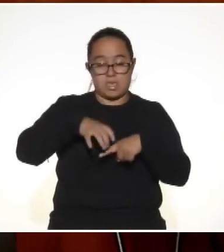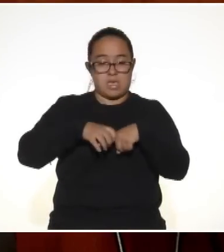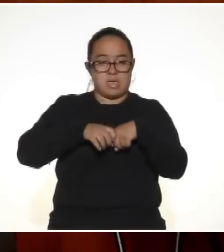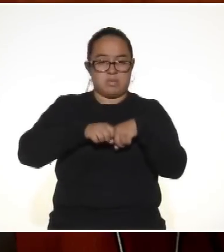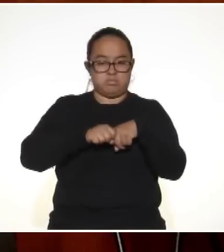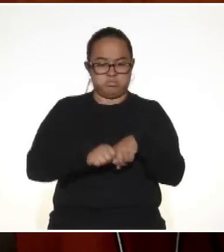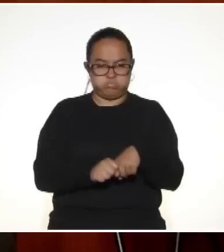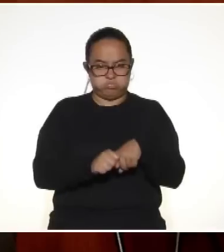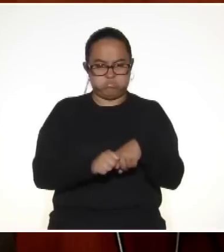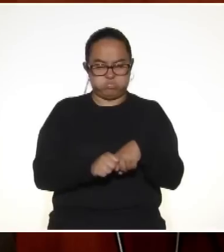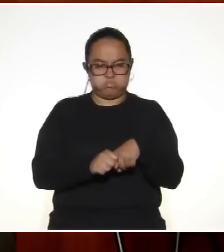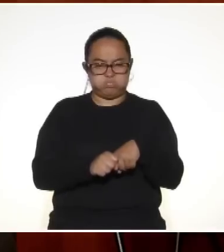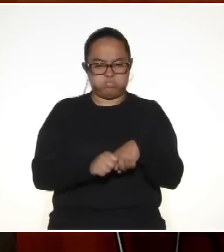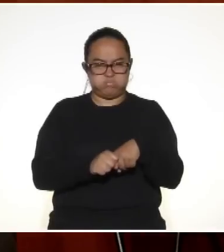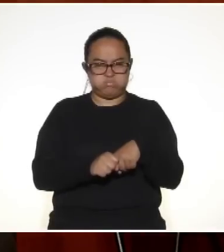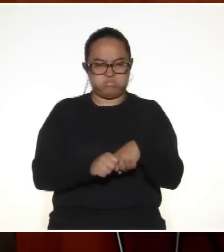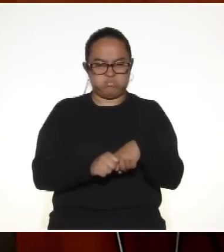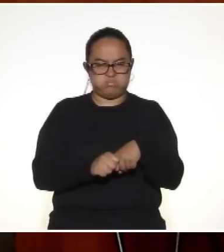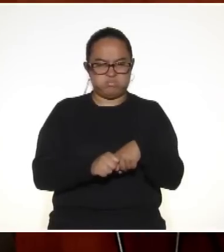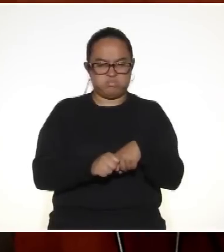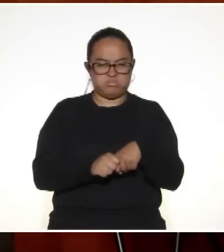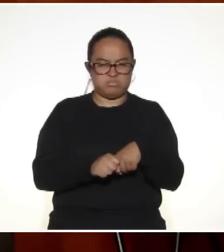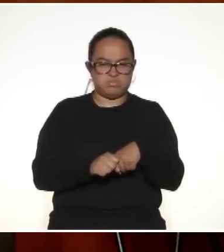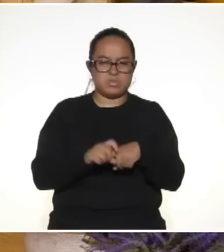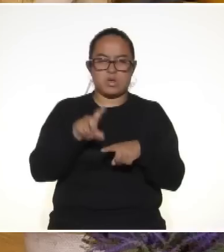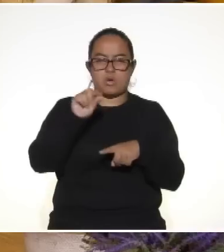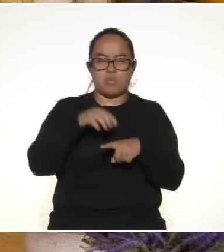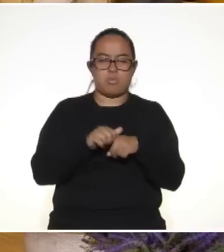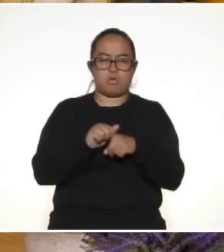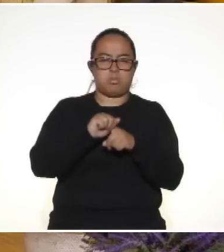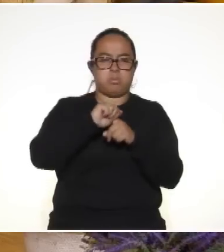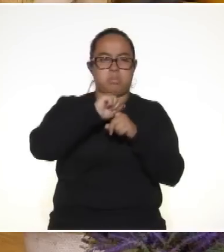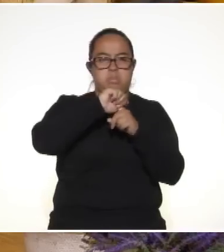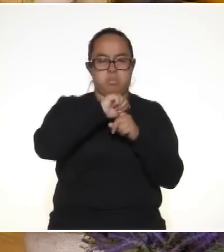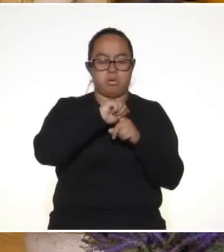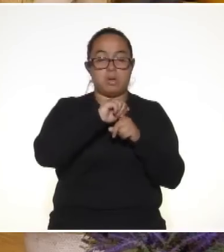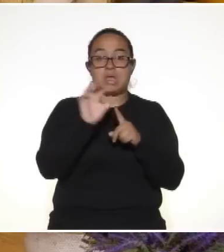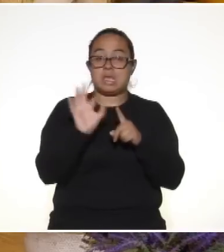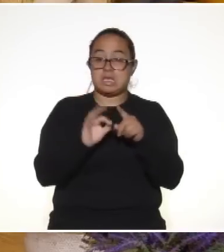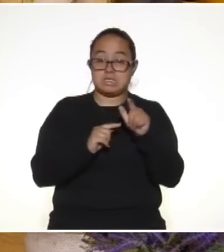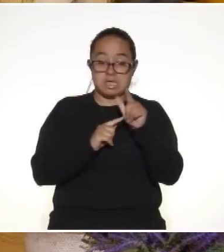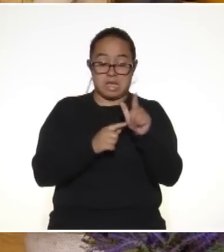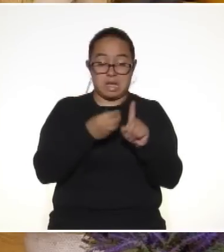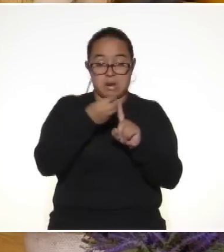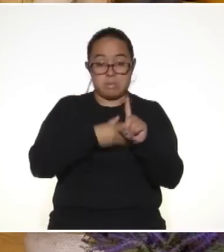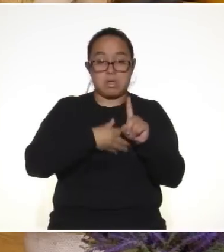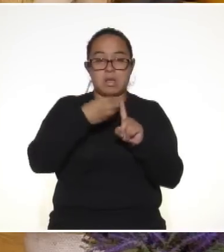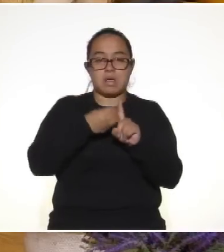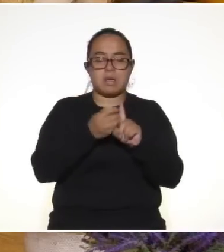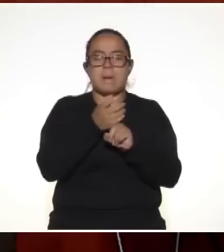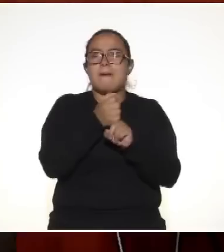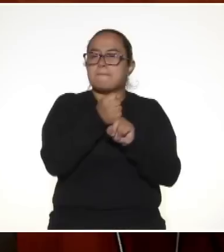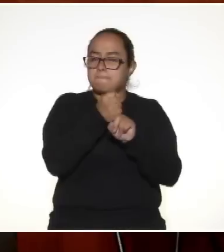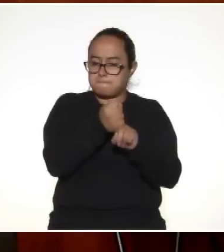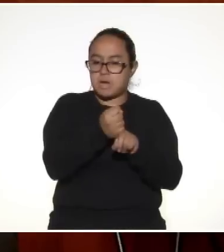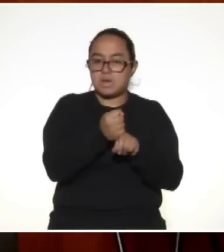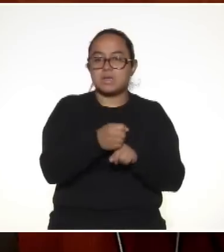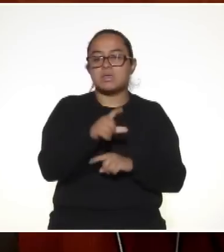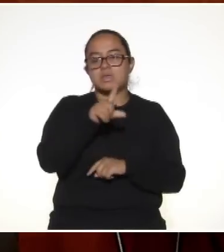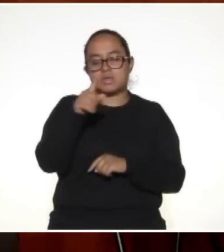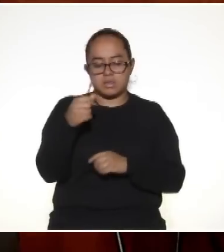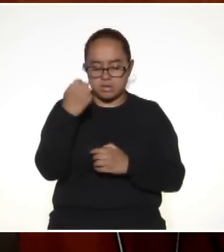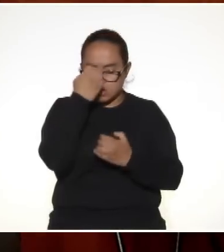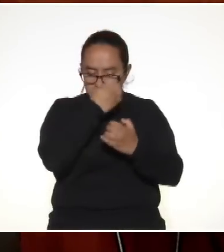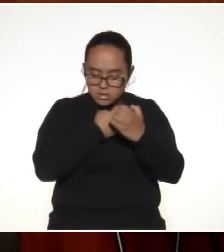directa, tratar de elevar la extremidad un poco, si sigue más compresión y después